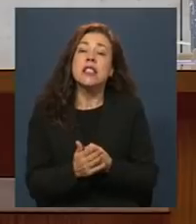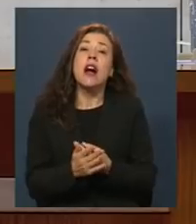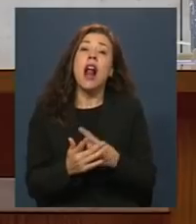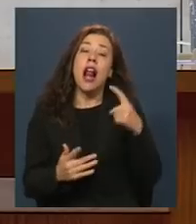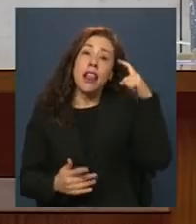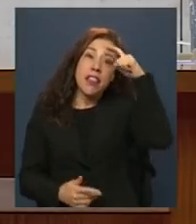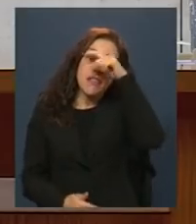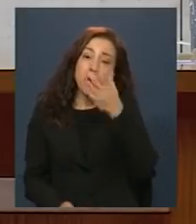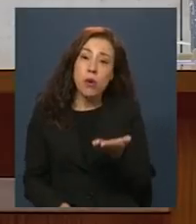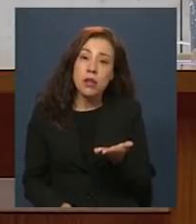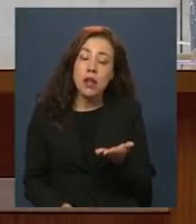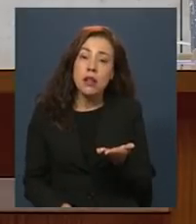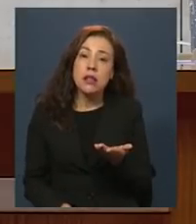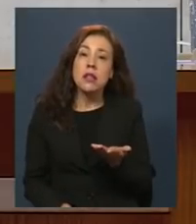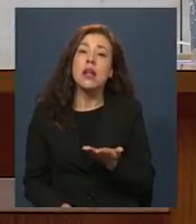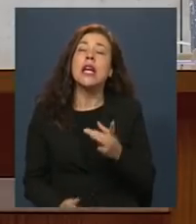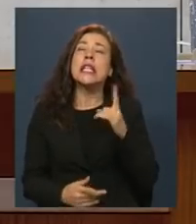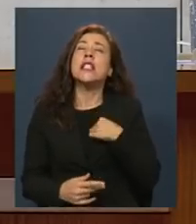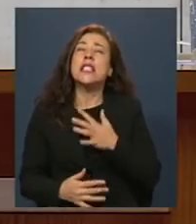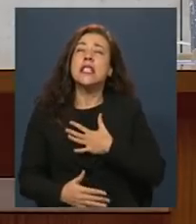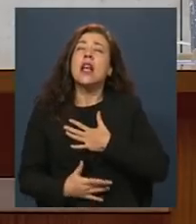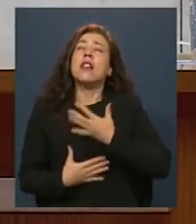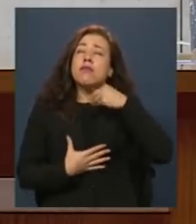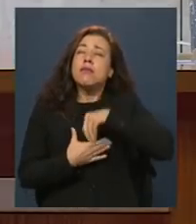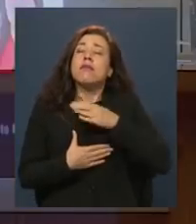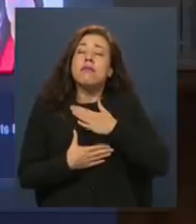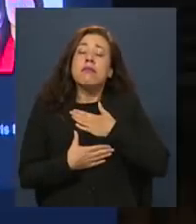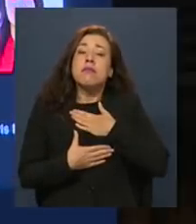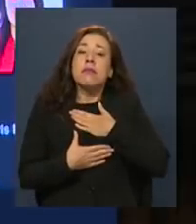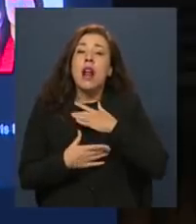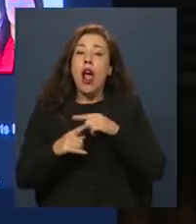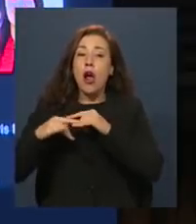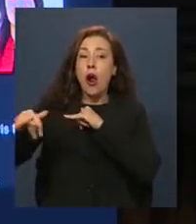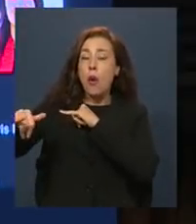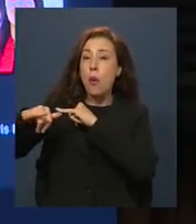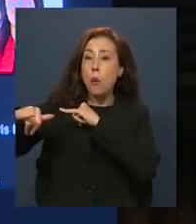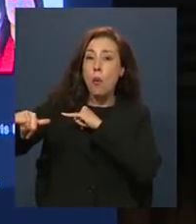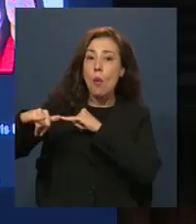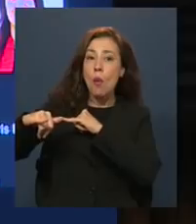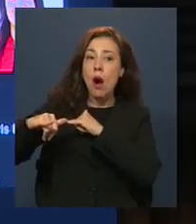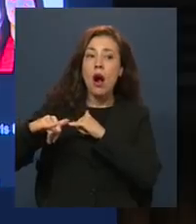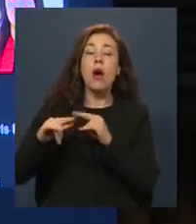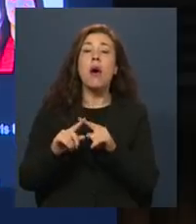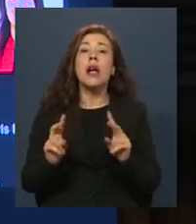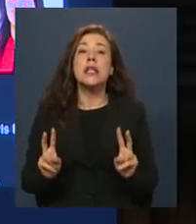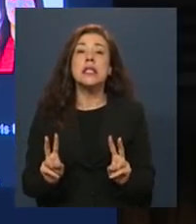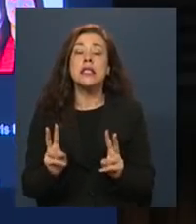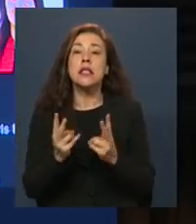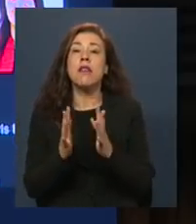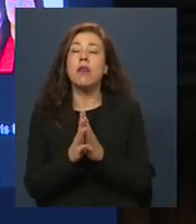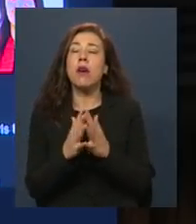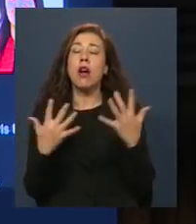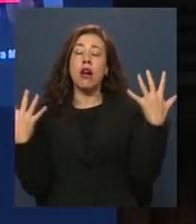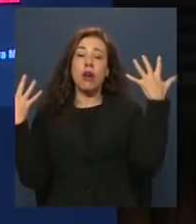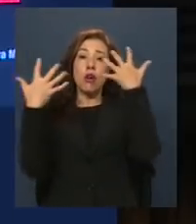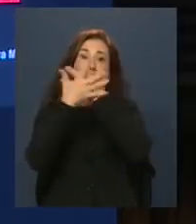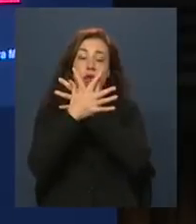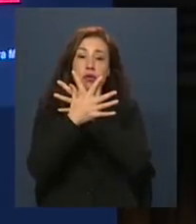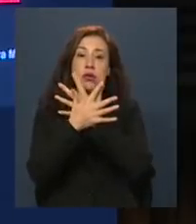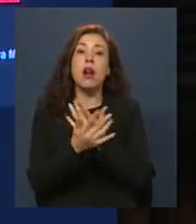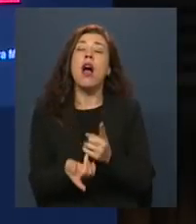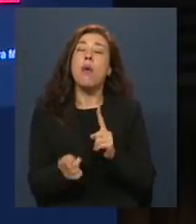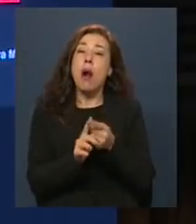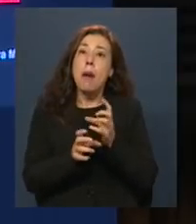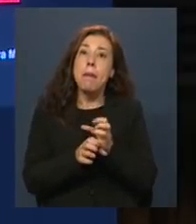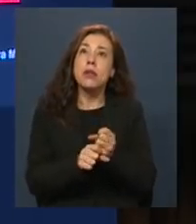adverso y el sentido de pertenencia que nos liga a nuestros semejantes nos ha librado del aturdimiento y nos ha